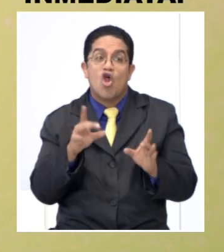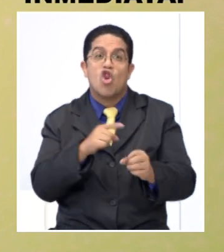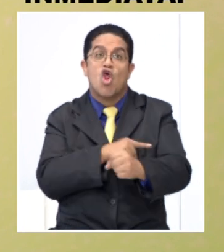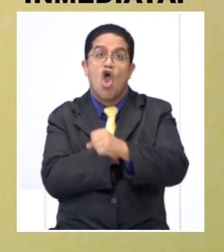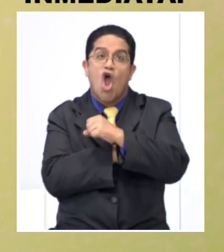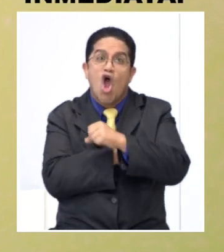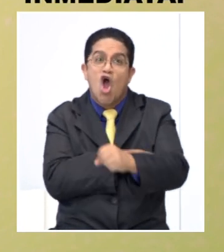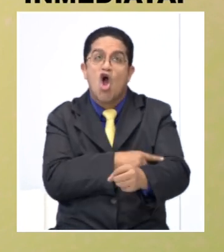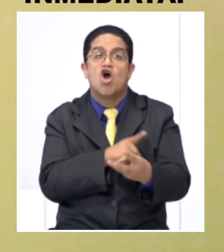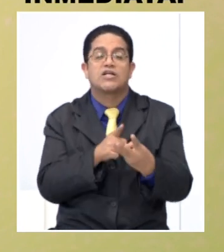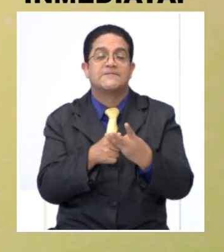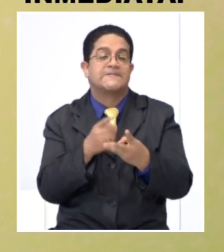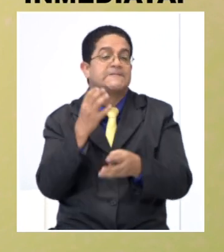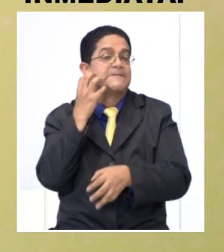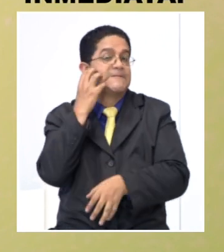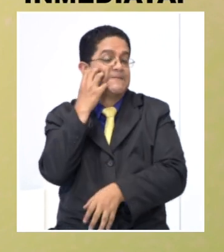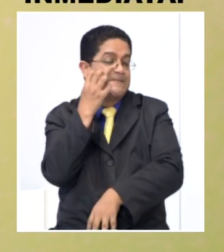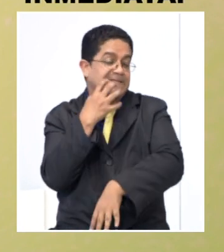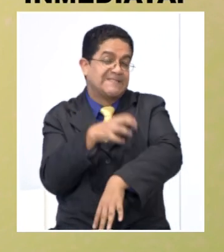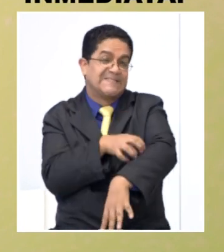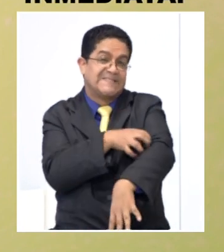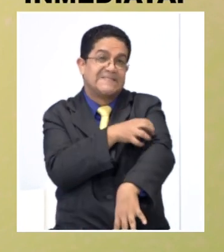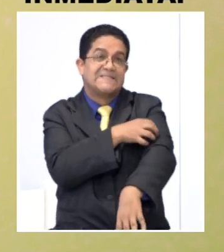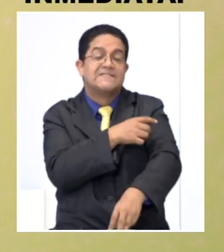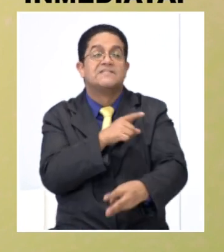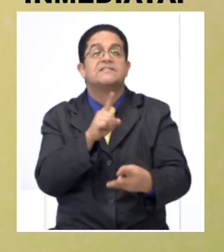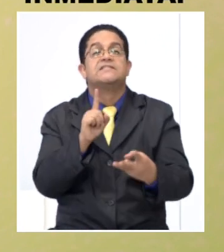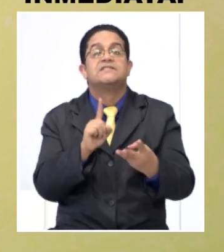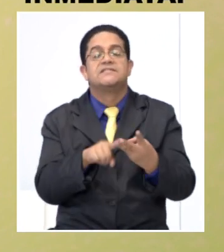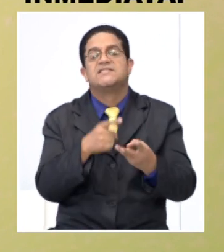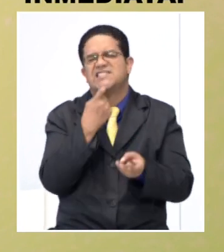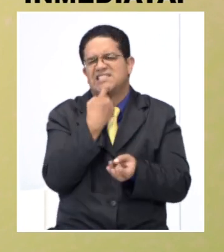musculares, erupciones en la piel y sangrado leve